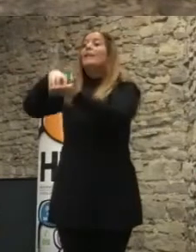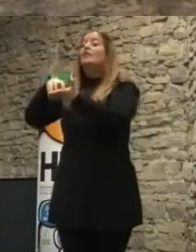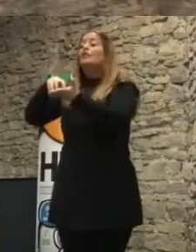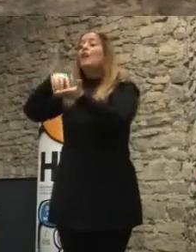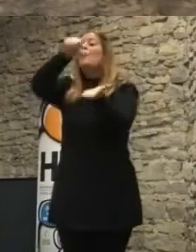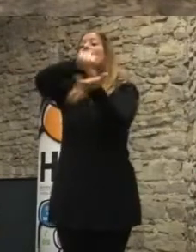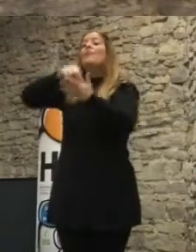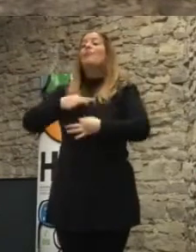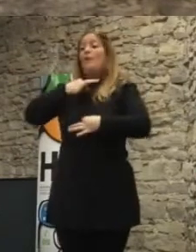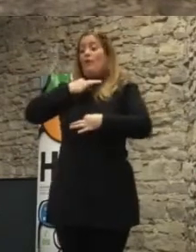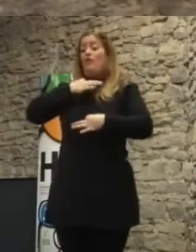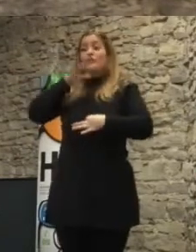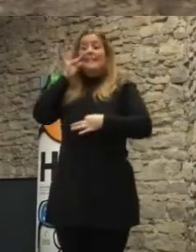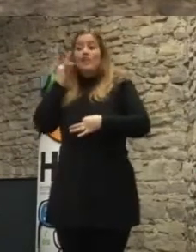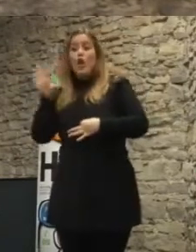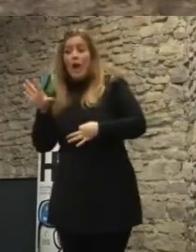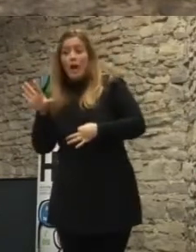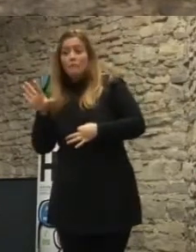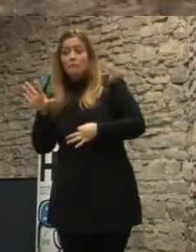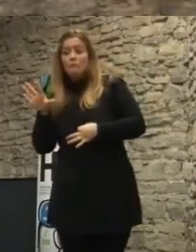Girona hicieron